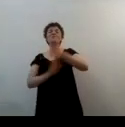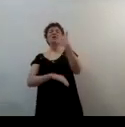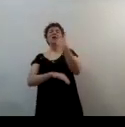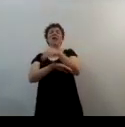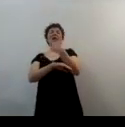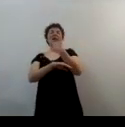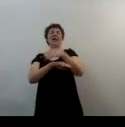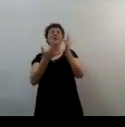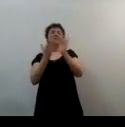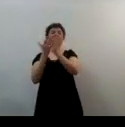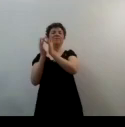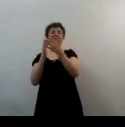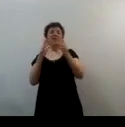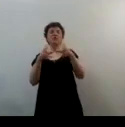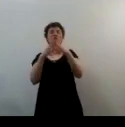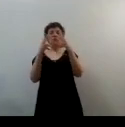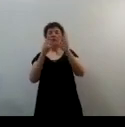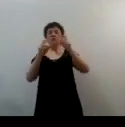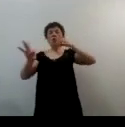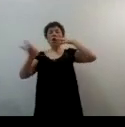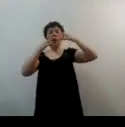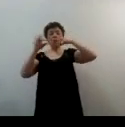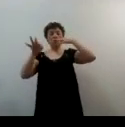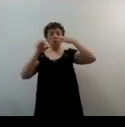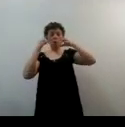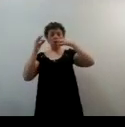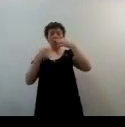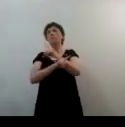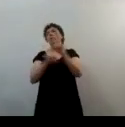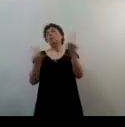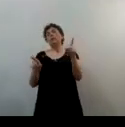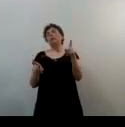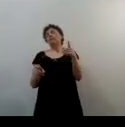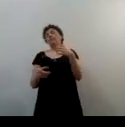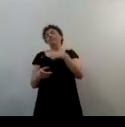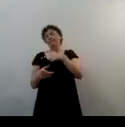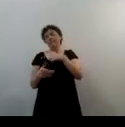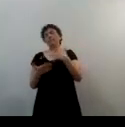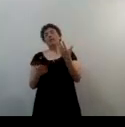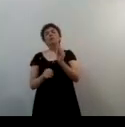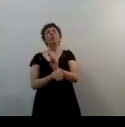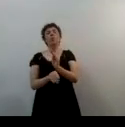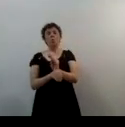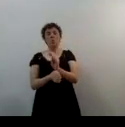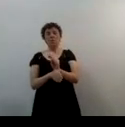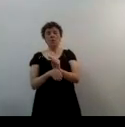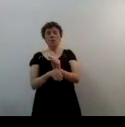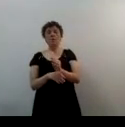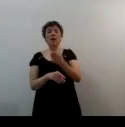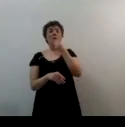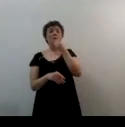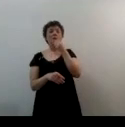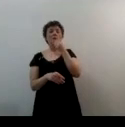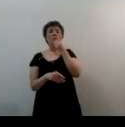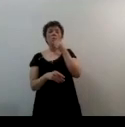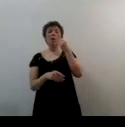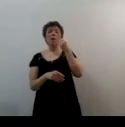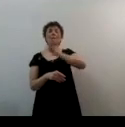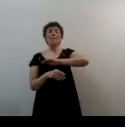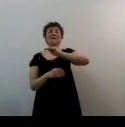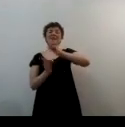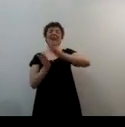y esto se va a consumir. Eso no se me ocurre prohibirlo. Pero claro, hay que tener cuidado porque son alimentos con muy alto contenido en grasas